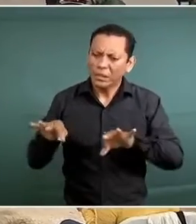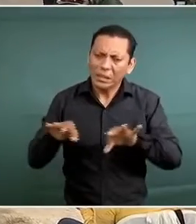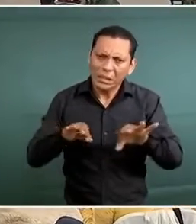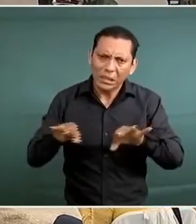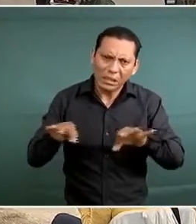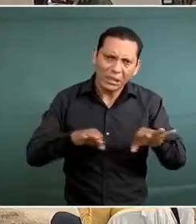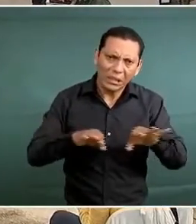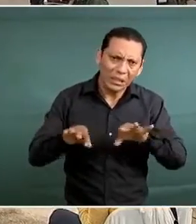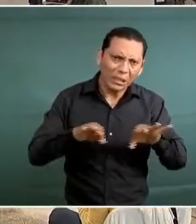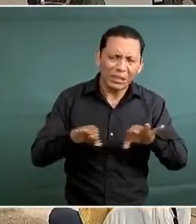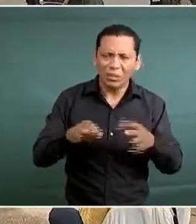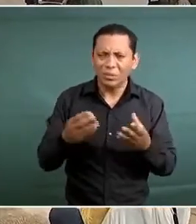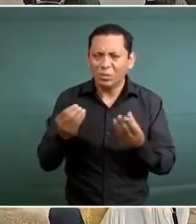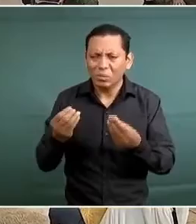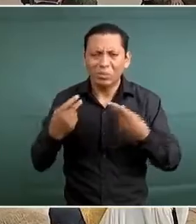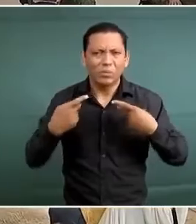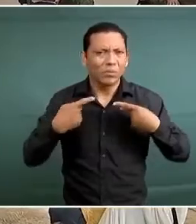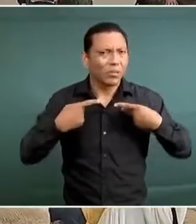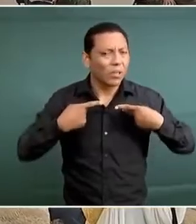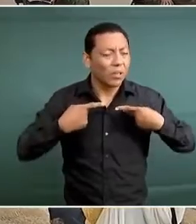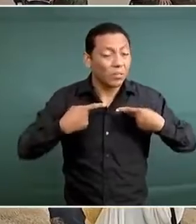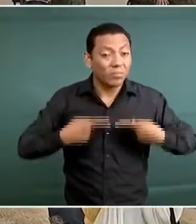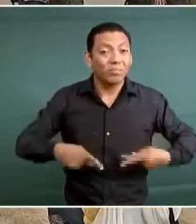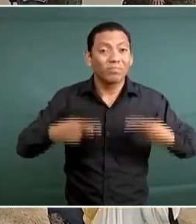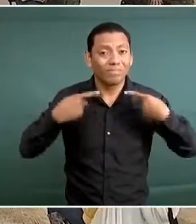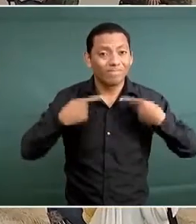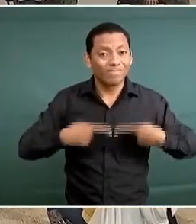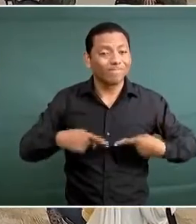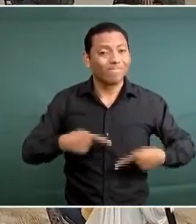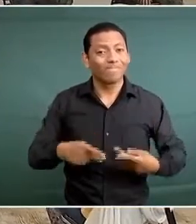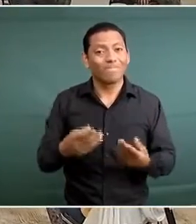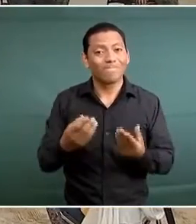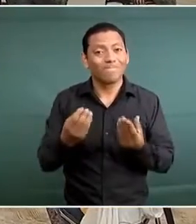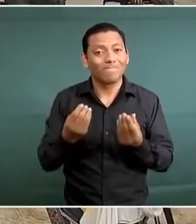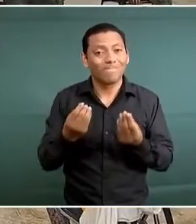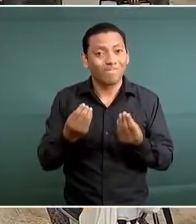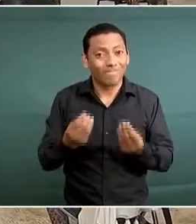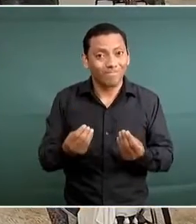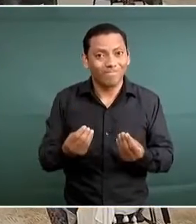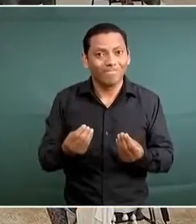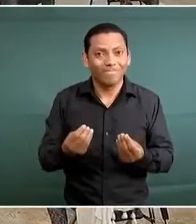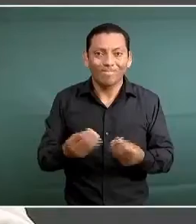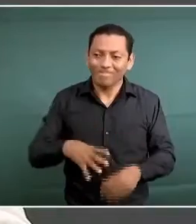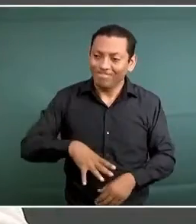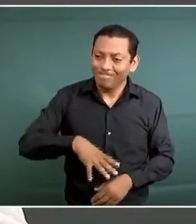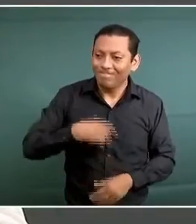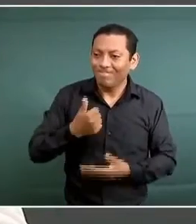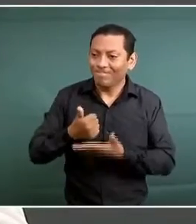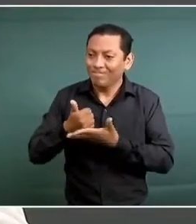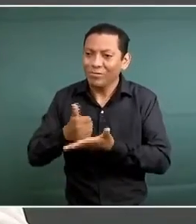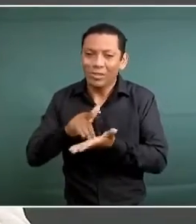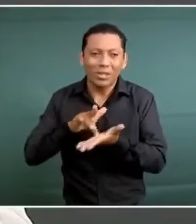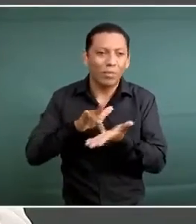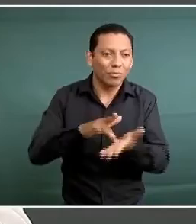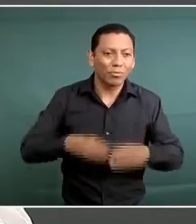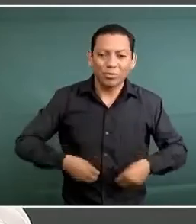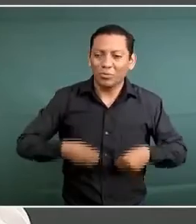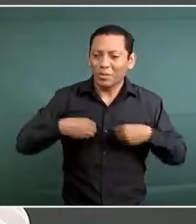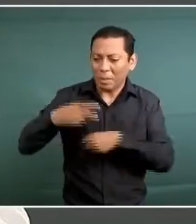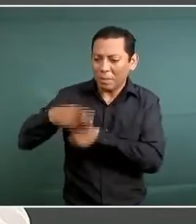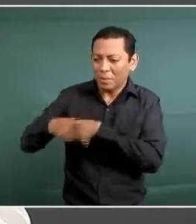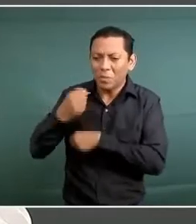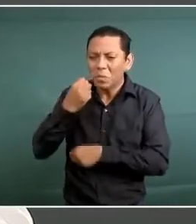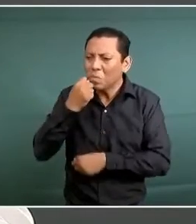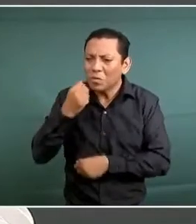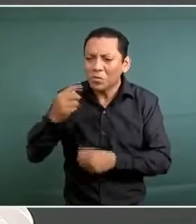mucha gente está arriesgando su vida para salvar